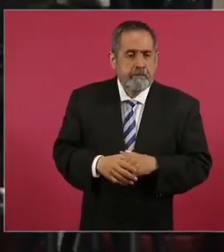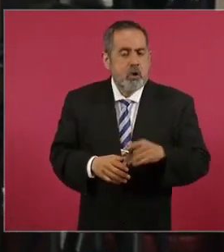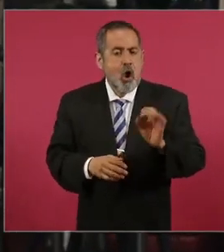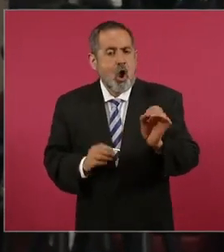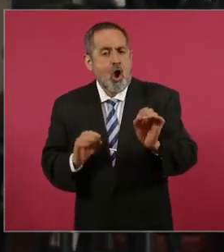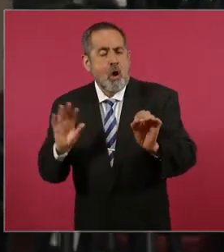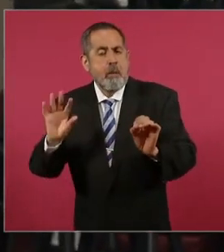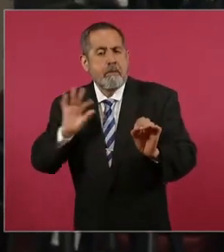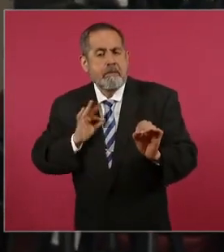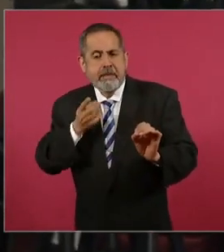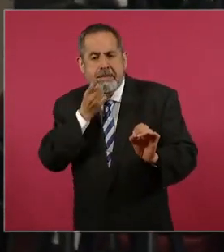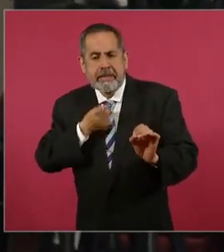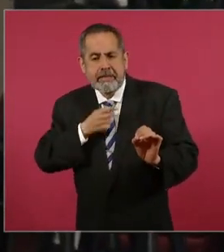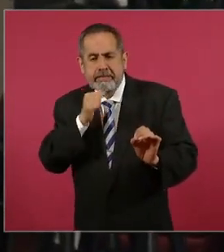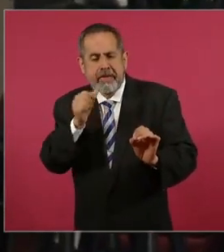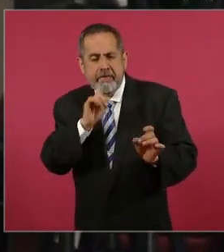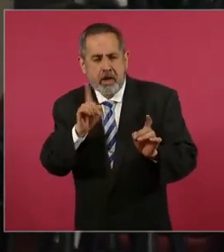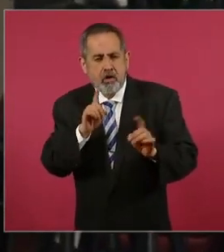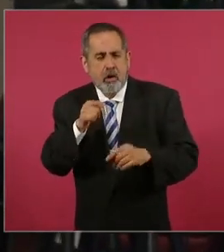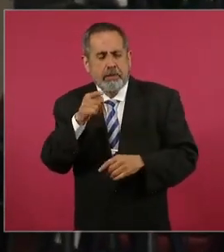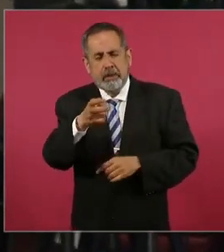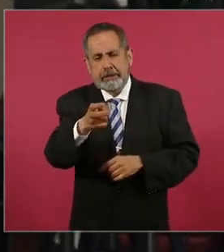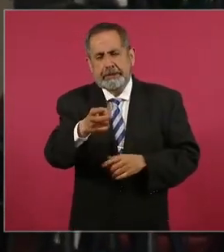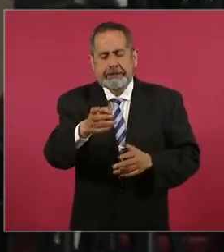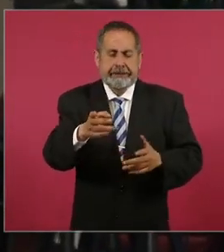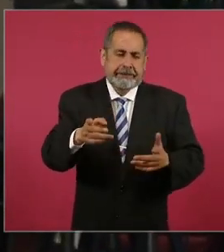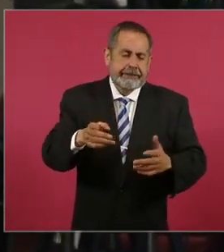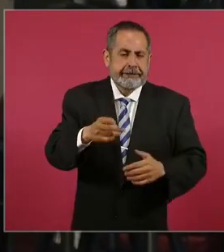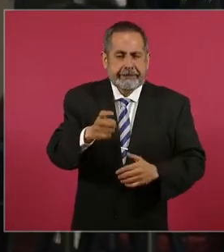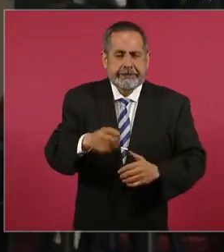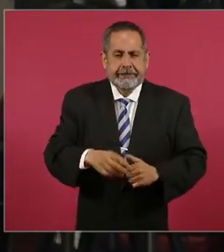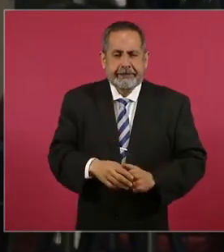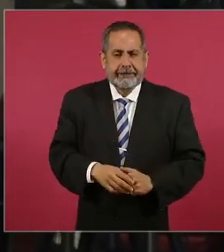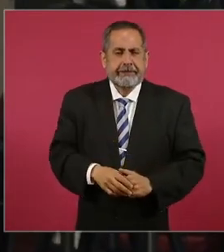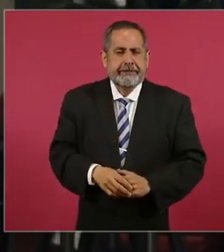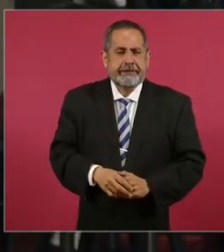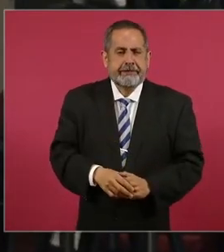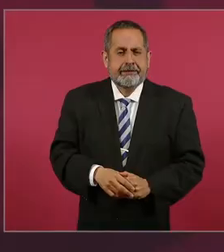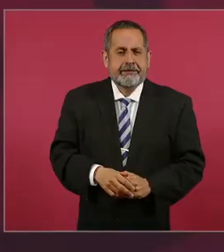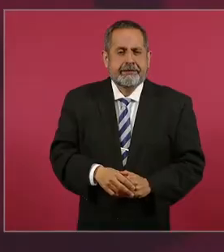nada, pero sí son de esas